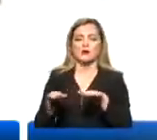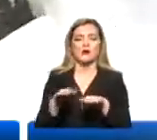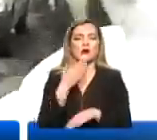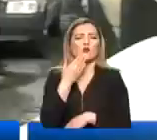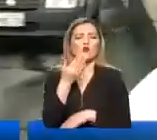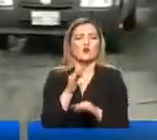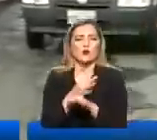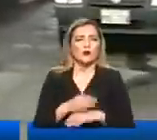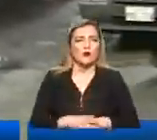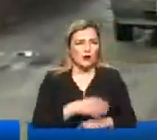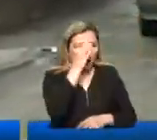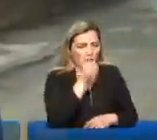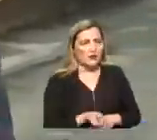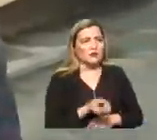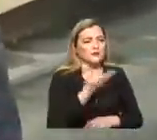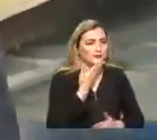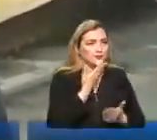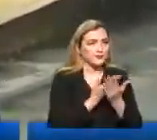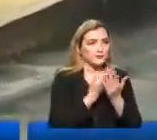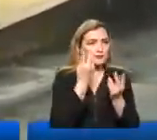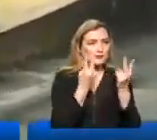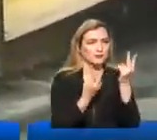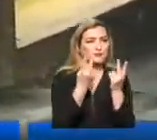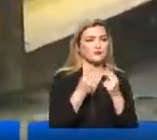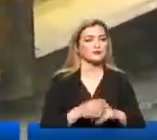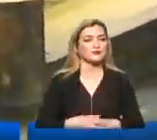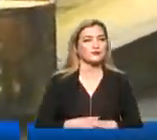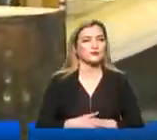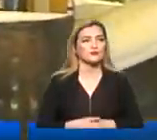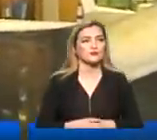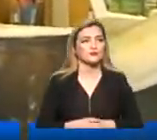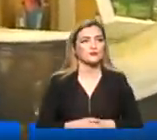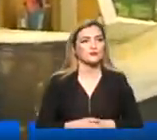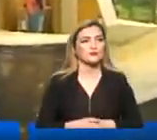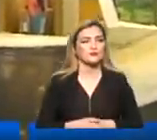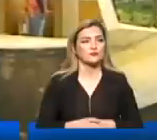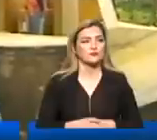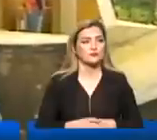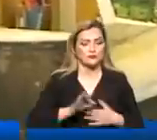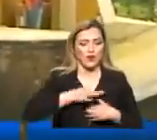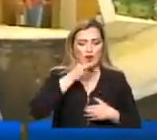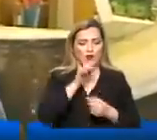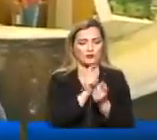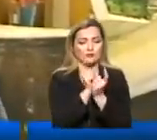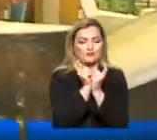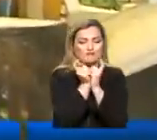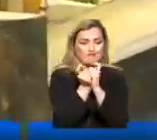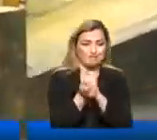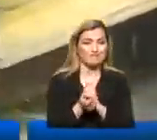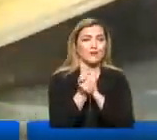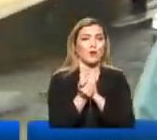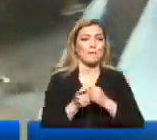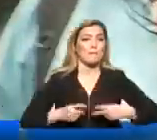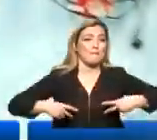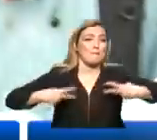sistema. Buenos días, Stephanie, gracias por visitarnos. El coronavirus nos está cambiando completamente nuestra